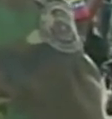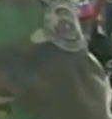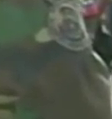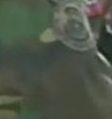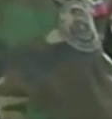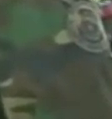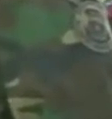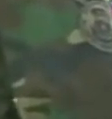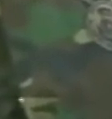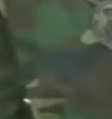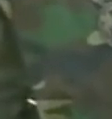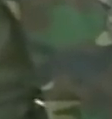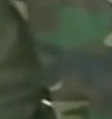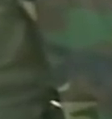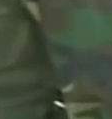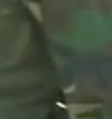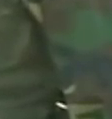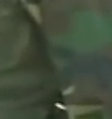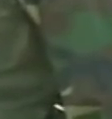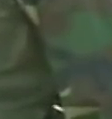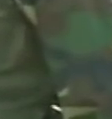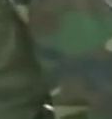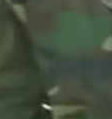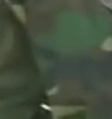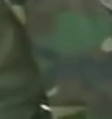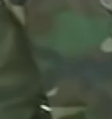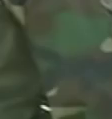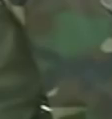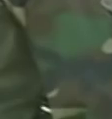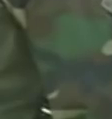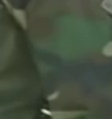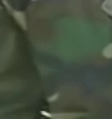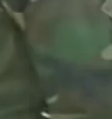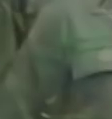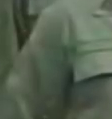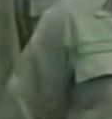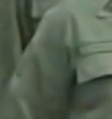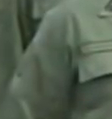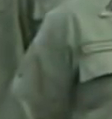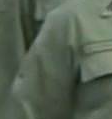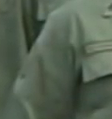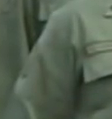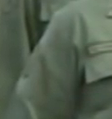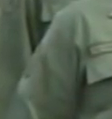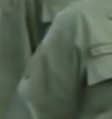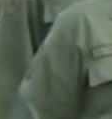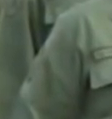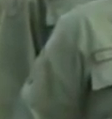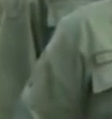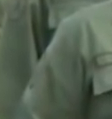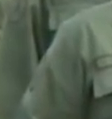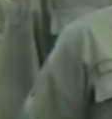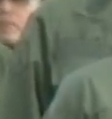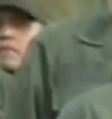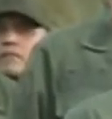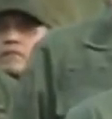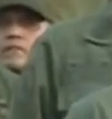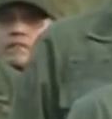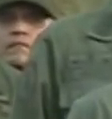de Aragua, con todas las tropas que están aquí, a darles